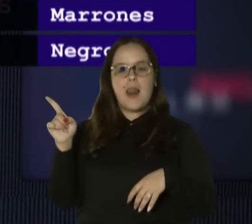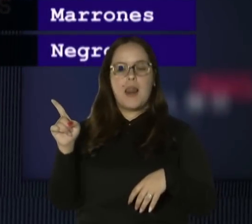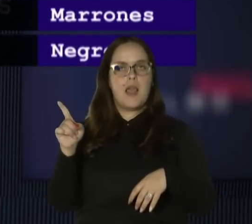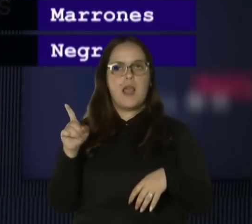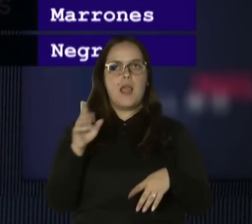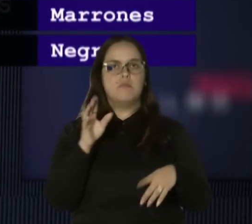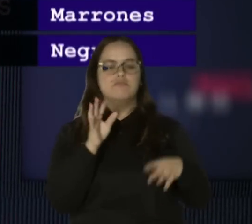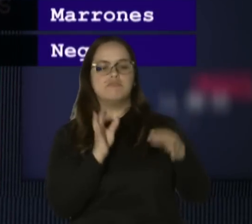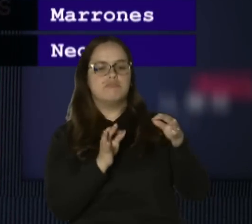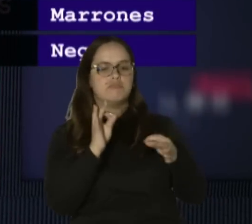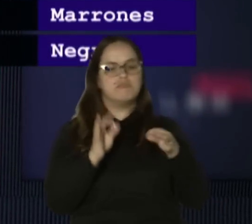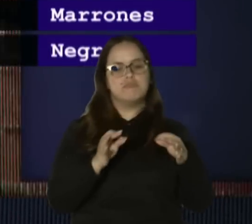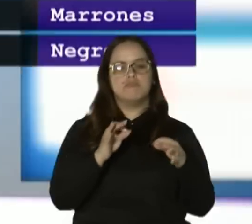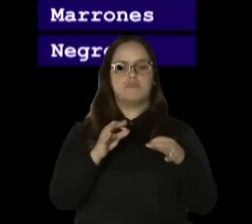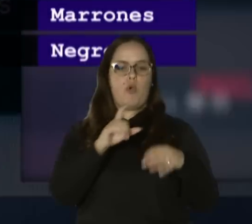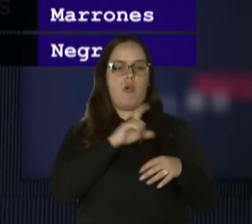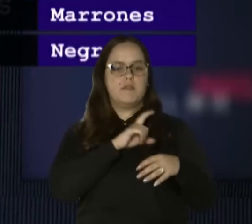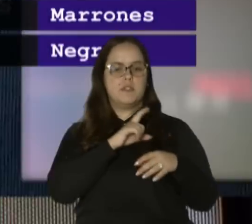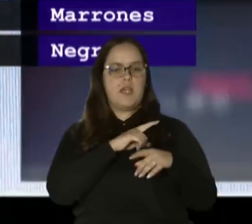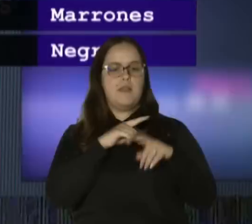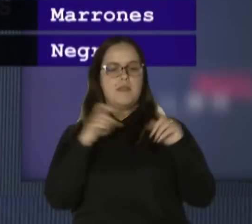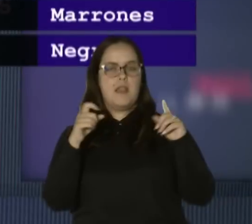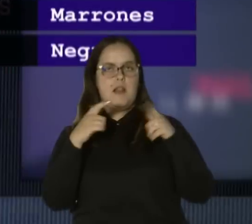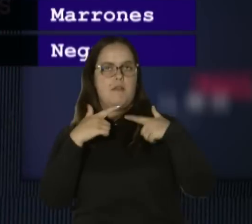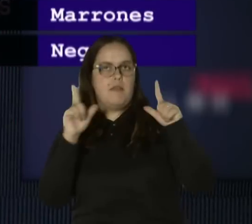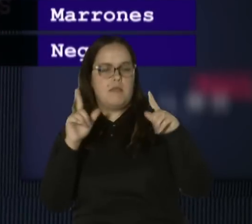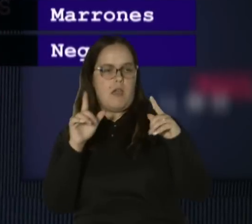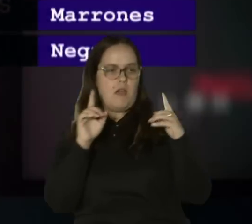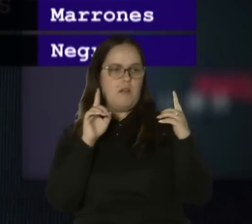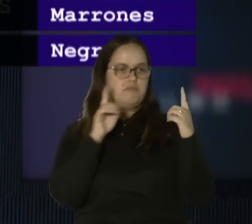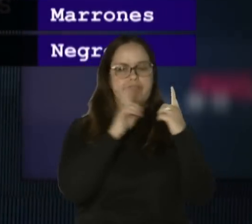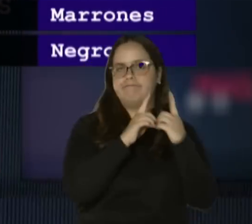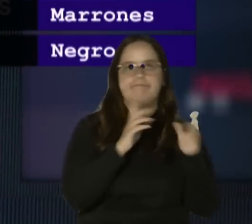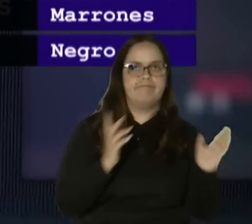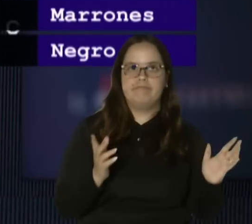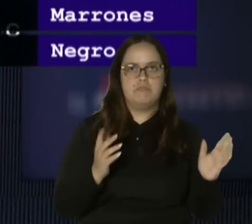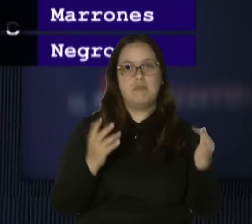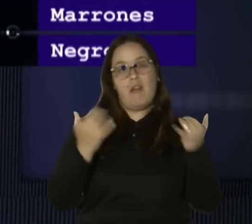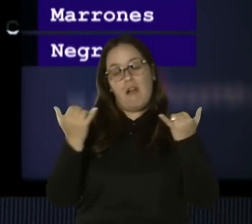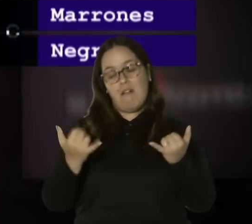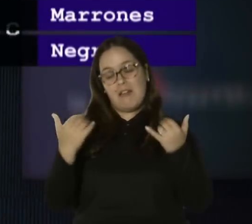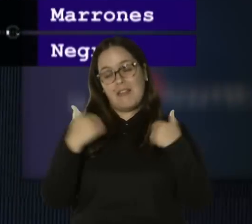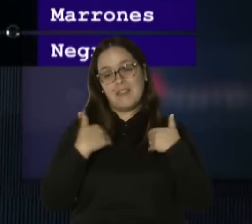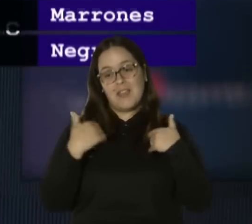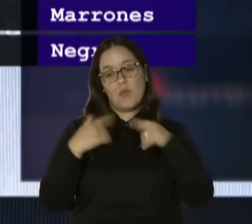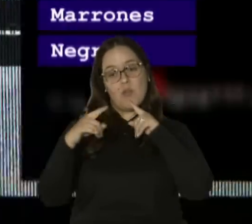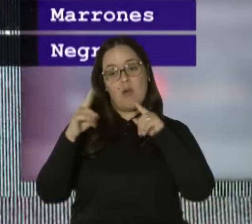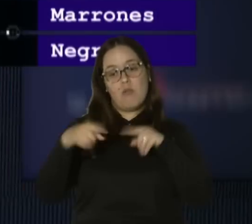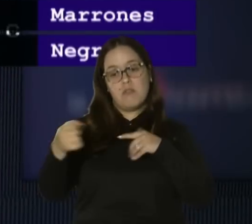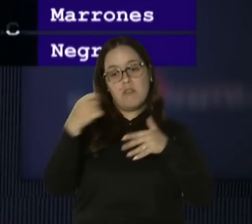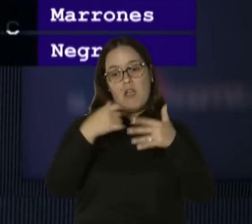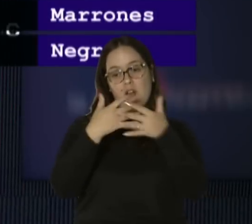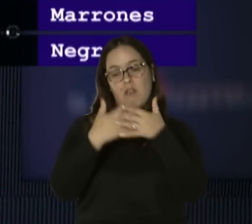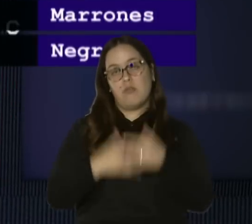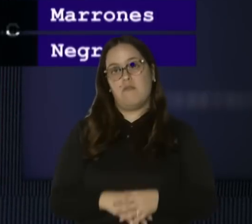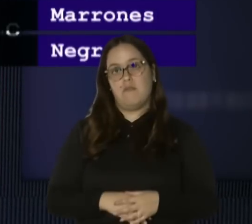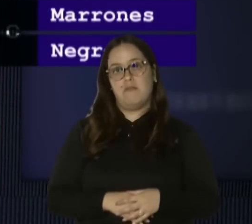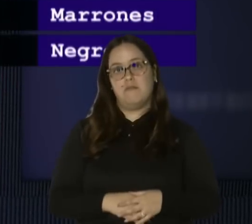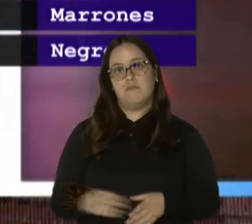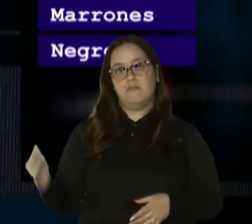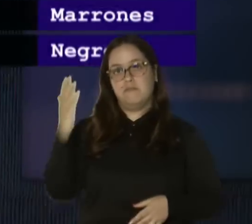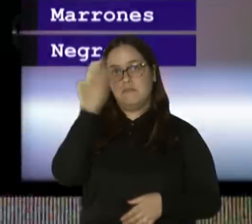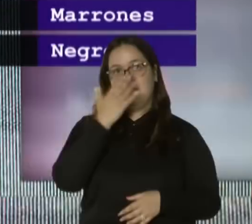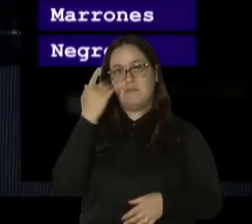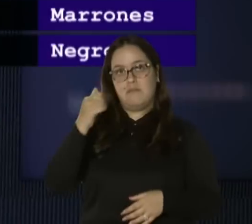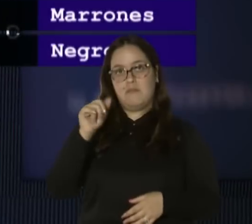ante su oficial de libertad. Por lo tanto, tiene ahora una orden de arresto. Vean ustedes a Gabriel